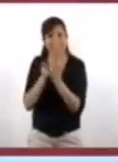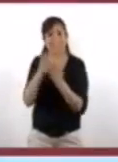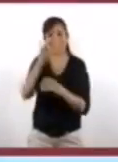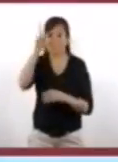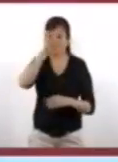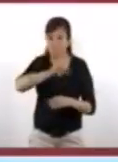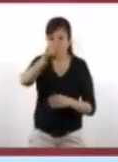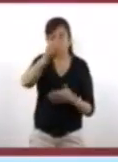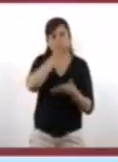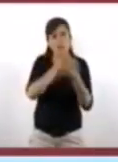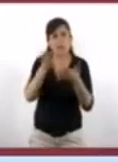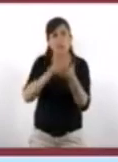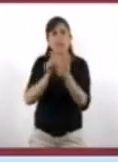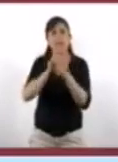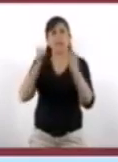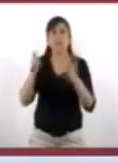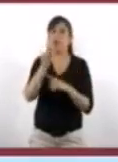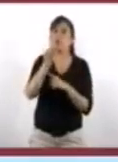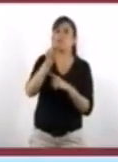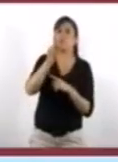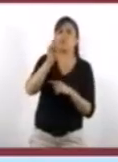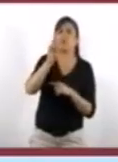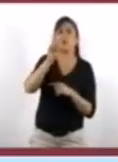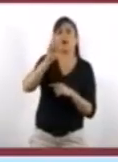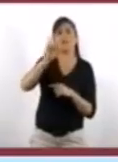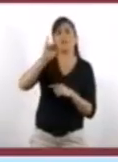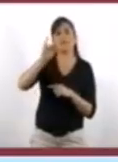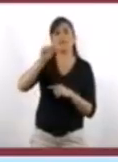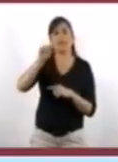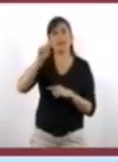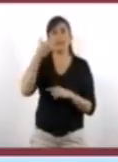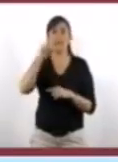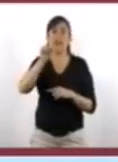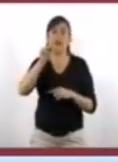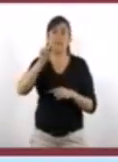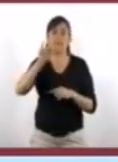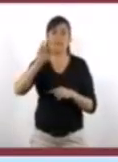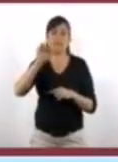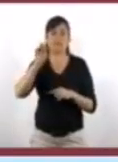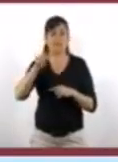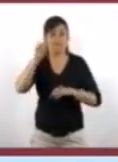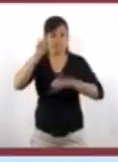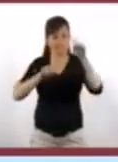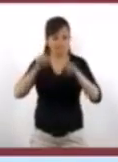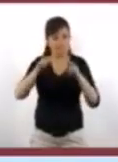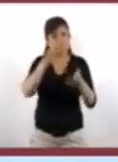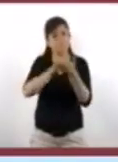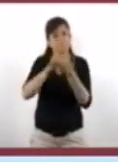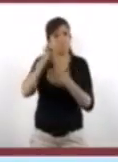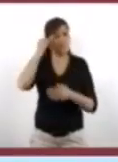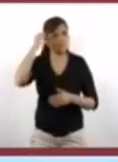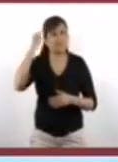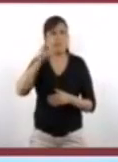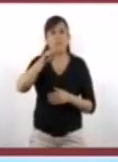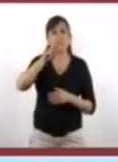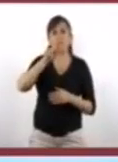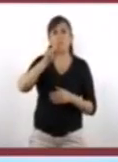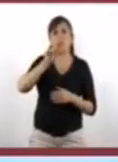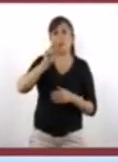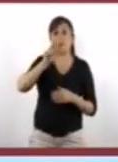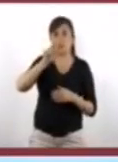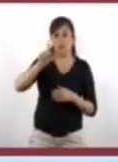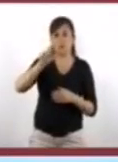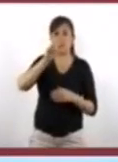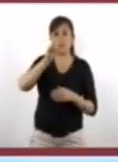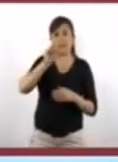que les sugerimos la lectura del libro Probabilidad y aplicaciones estadísticas del autor Paul Meyer,